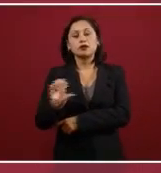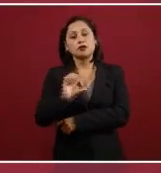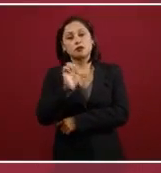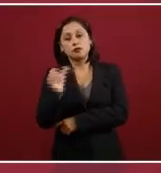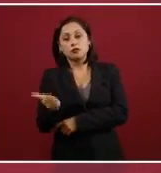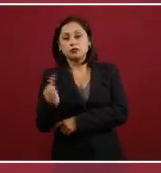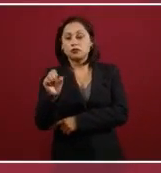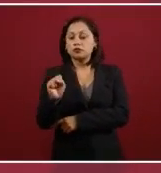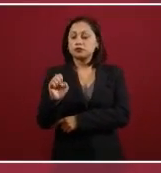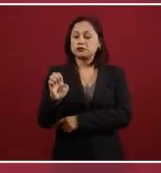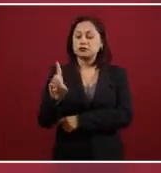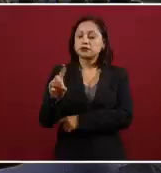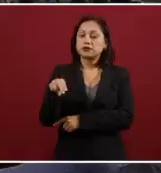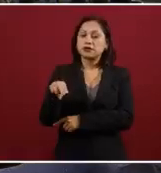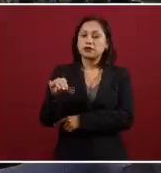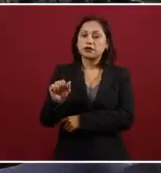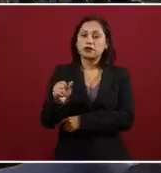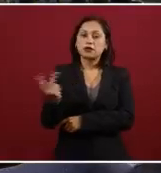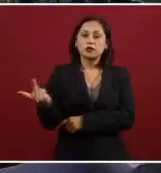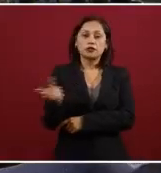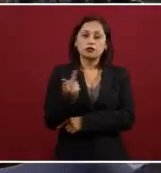Secretaría de la Defensa.